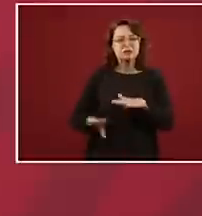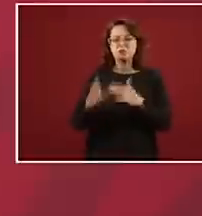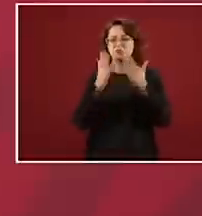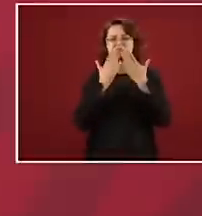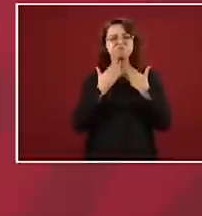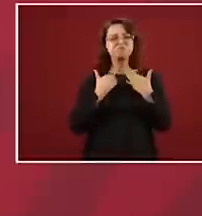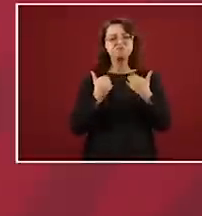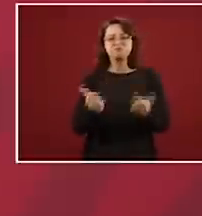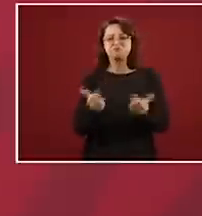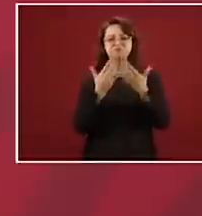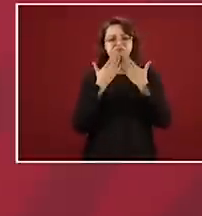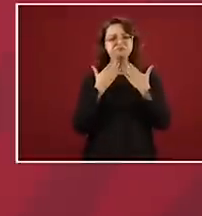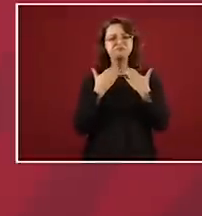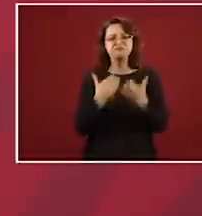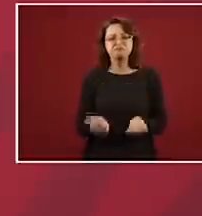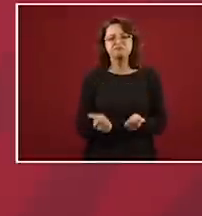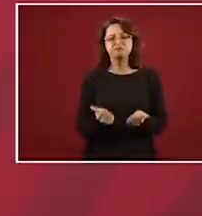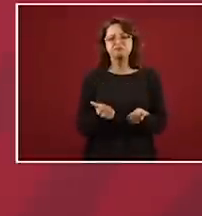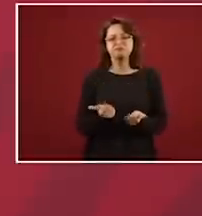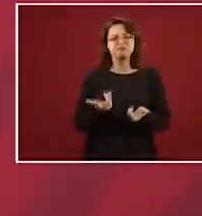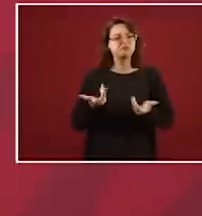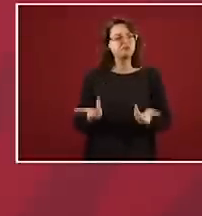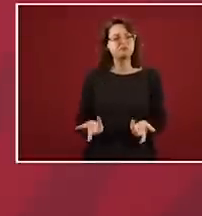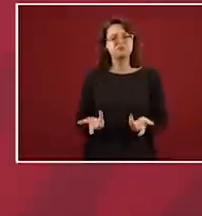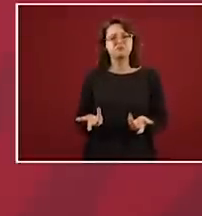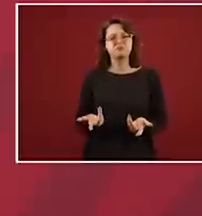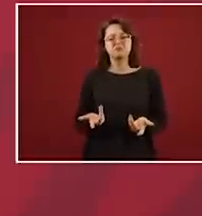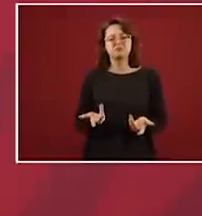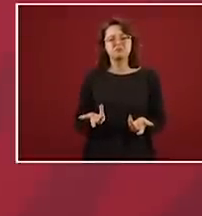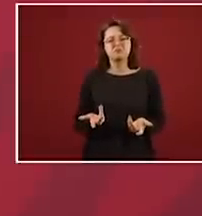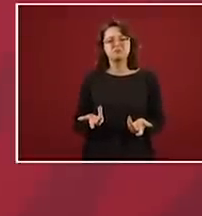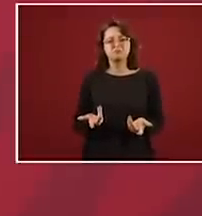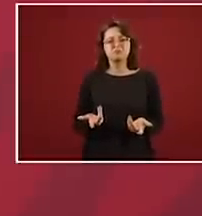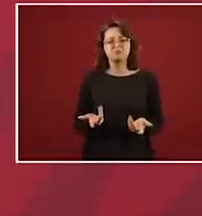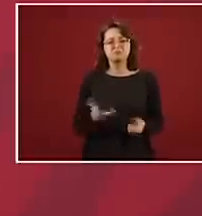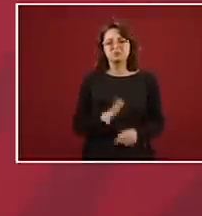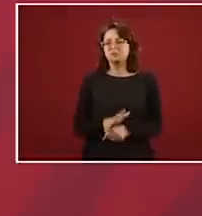para satisfacer sus necesidades básicas,